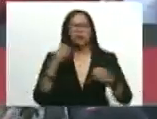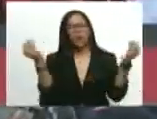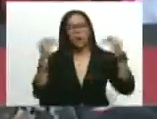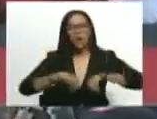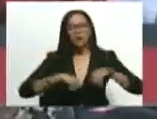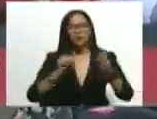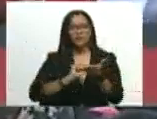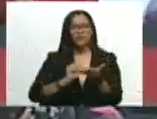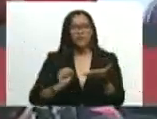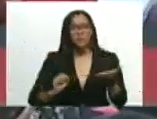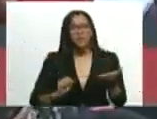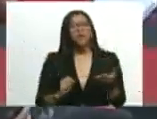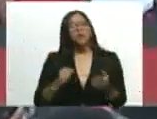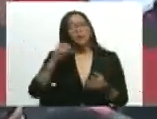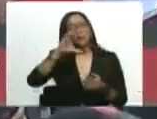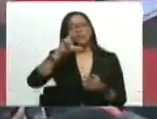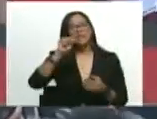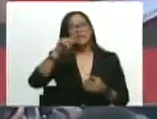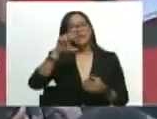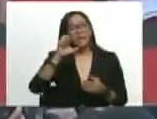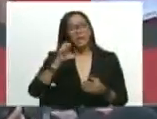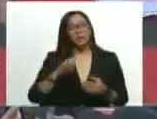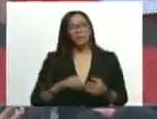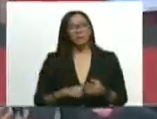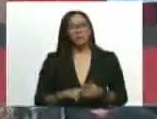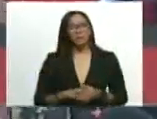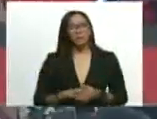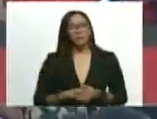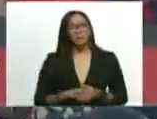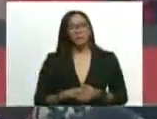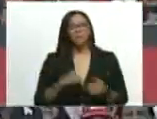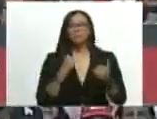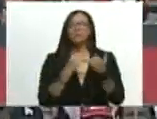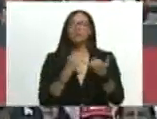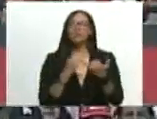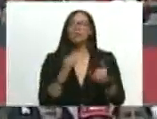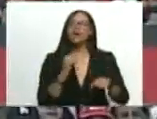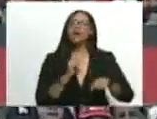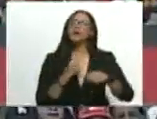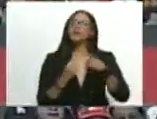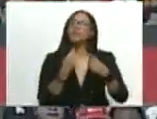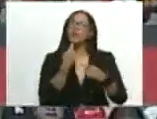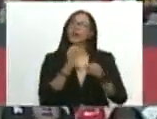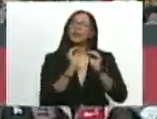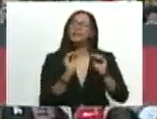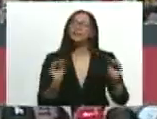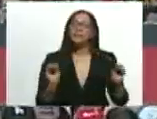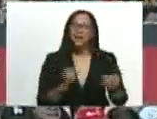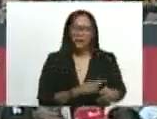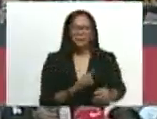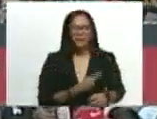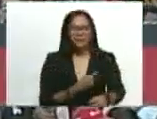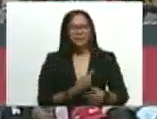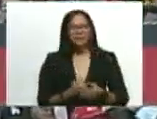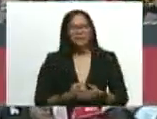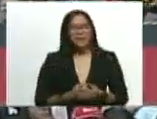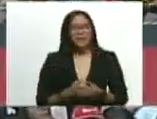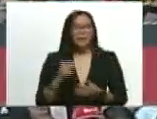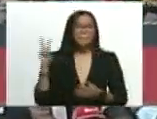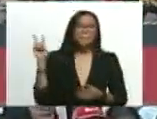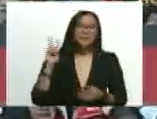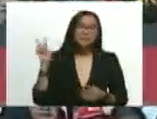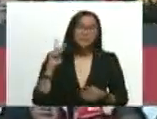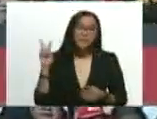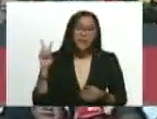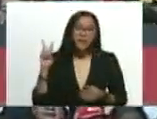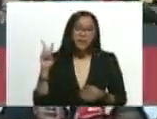firmado con el Consejo Nacional electoral una última cosa quiero decirle hermanas y hermanos en Venezuela